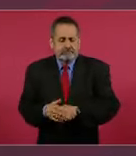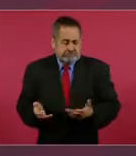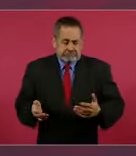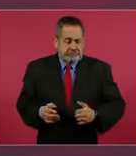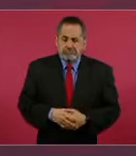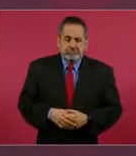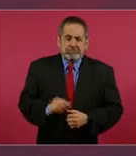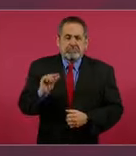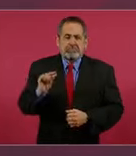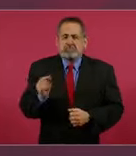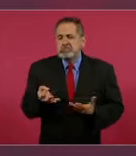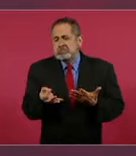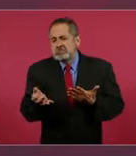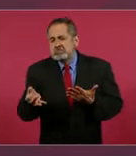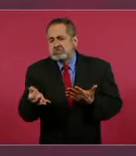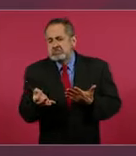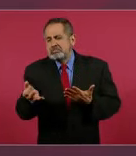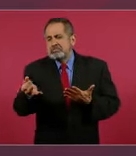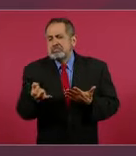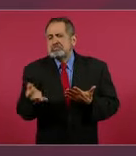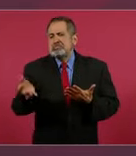Muy poco.